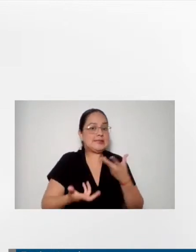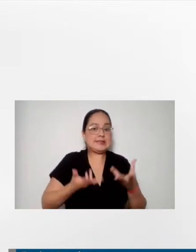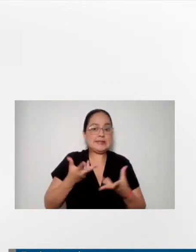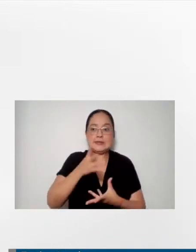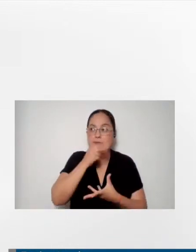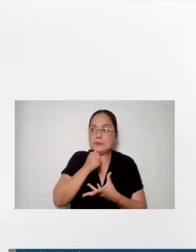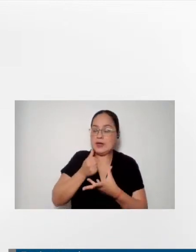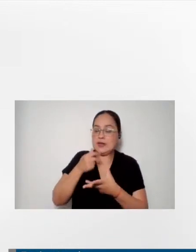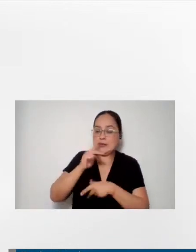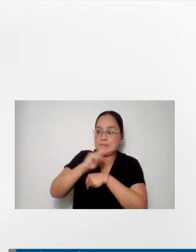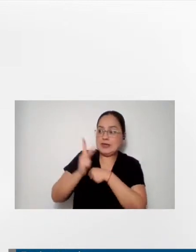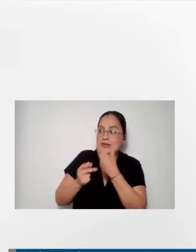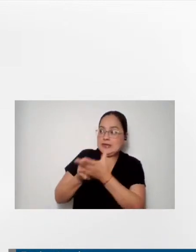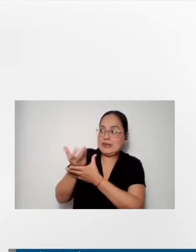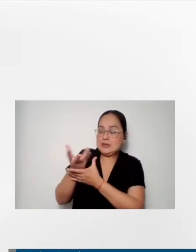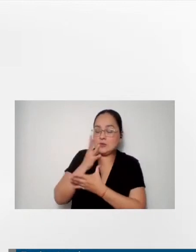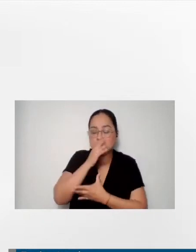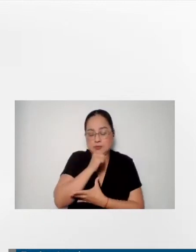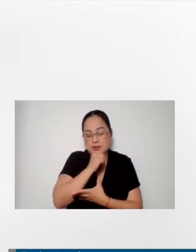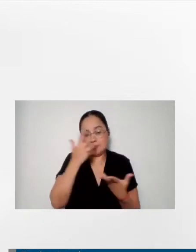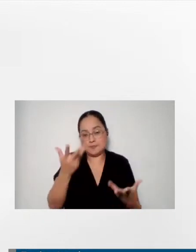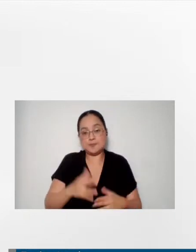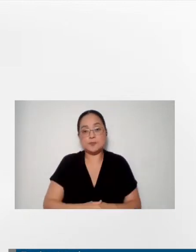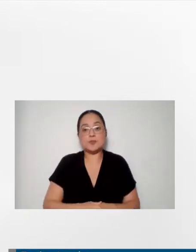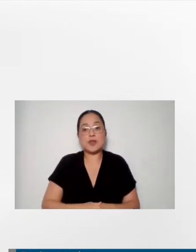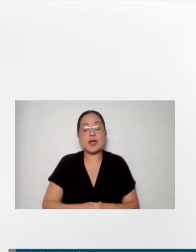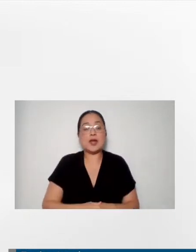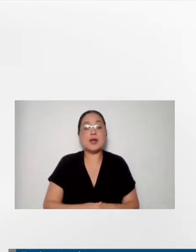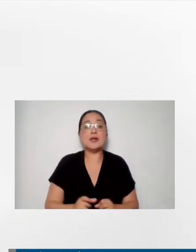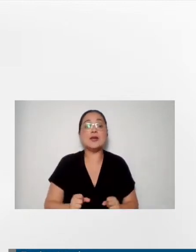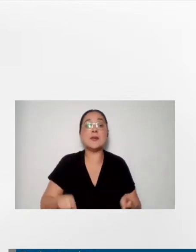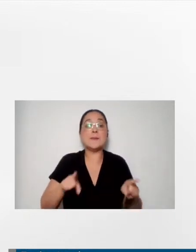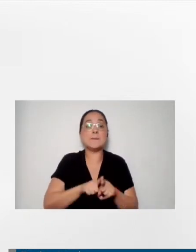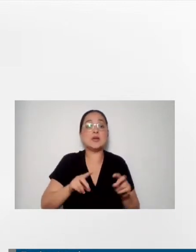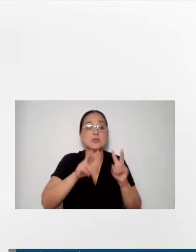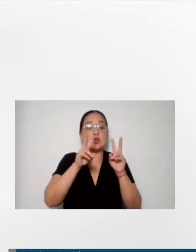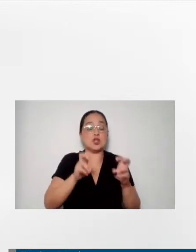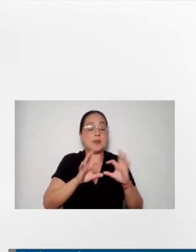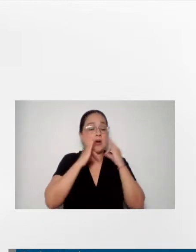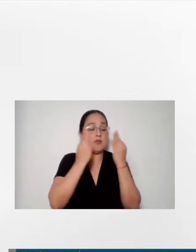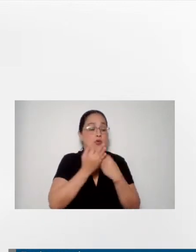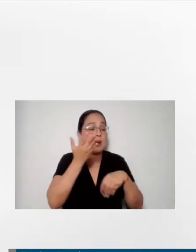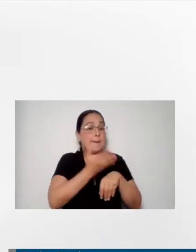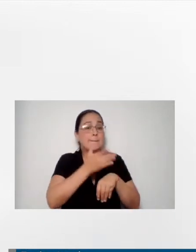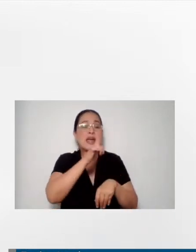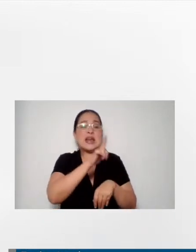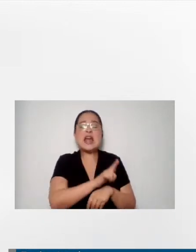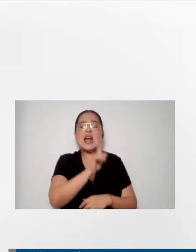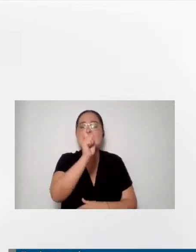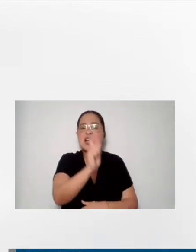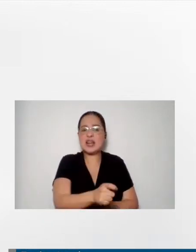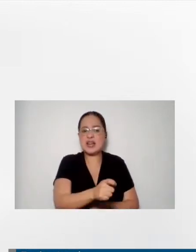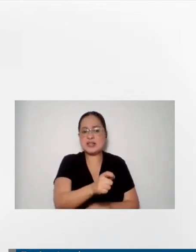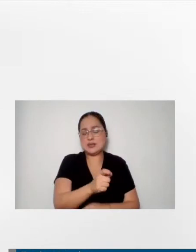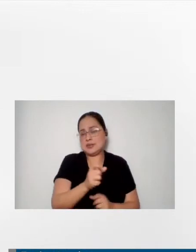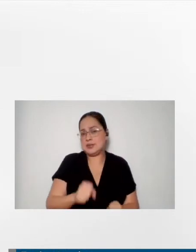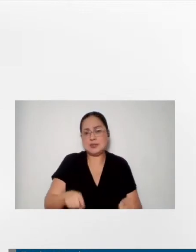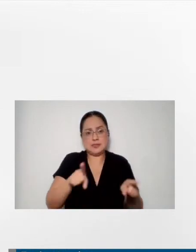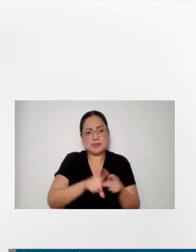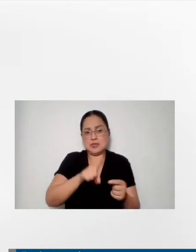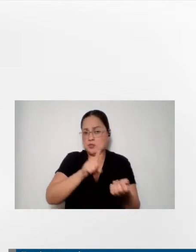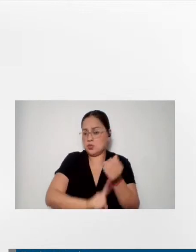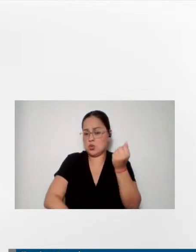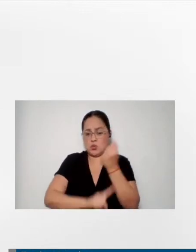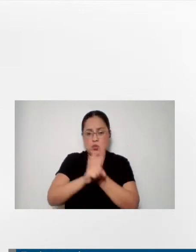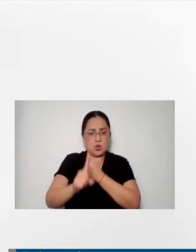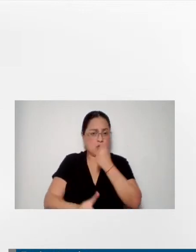decías, Gaby, que pues todo este tema del tipo penal, etcétera, pues cómo ha sido también problematizado, ¿no? Pero